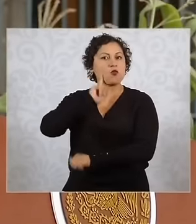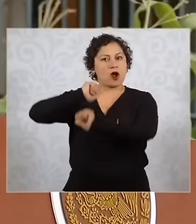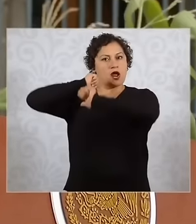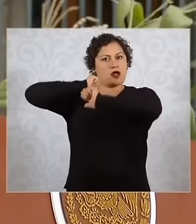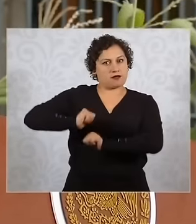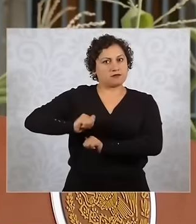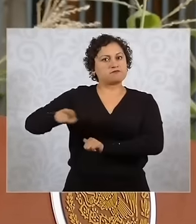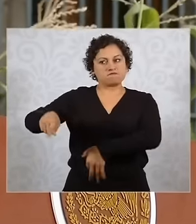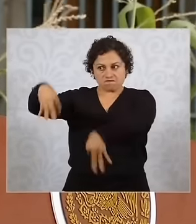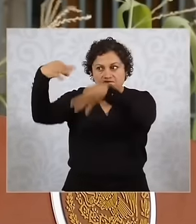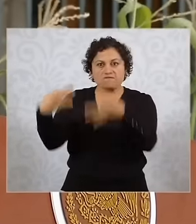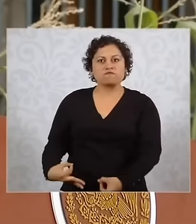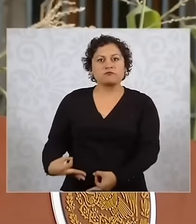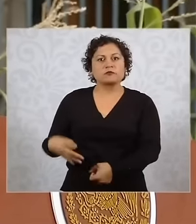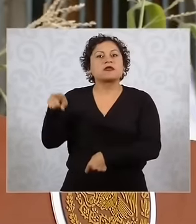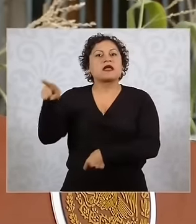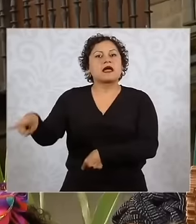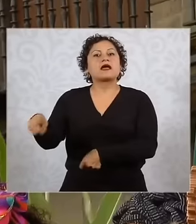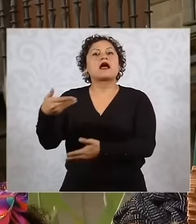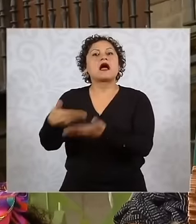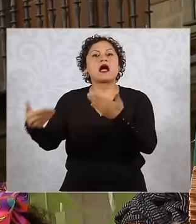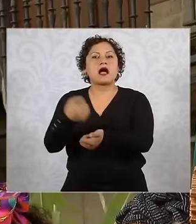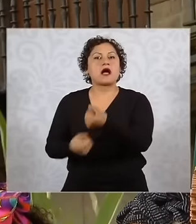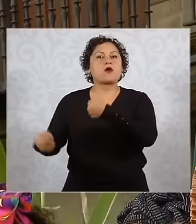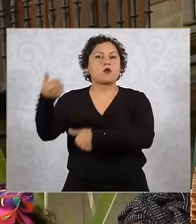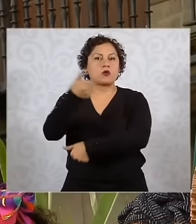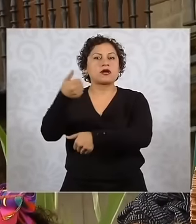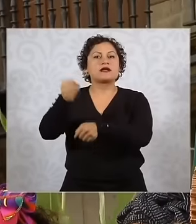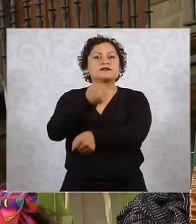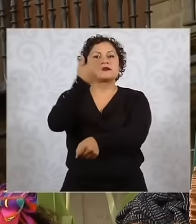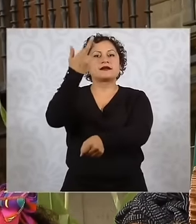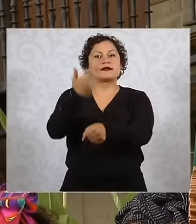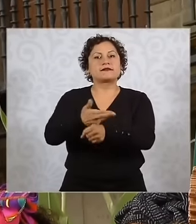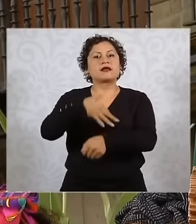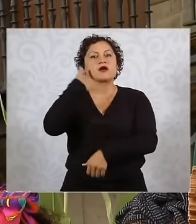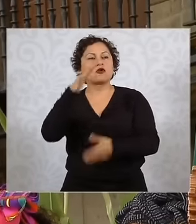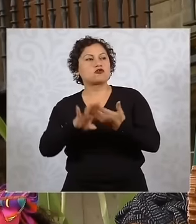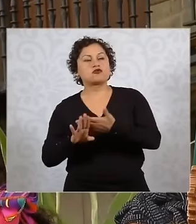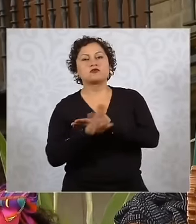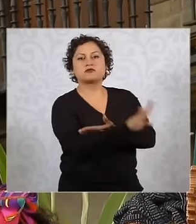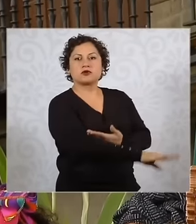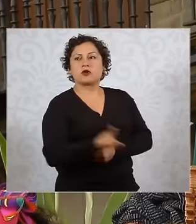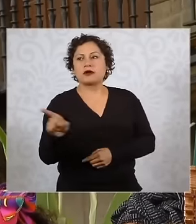se convierte en la Secretaría Anticorrupción y de Buen Gobierno.